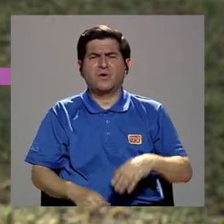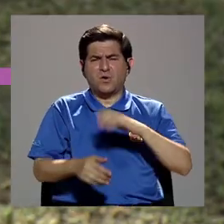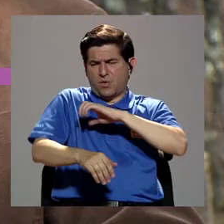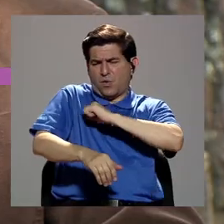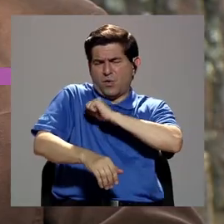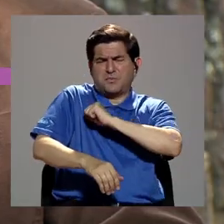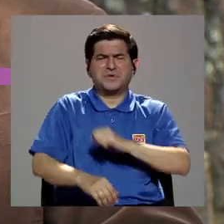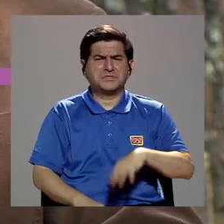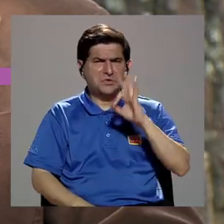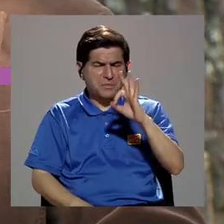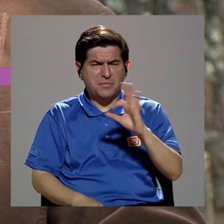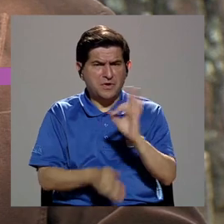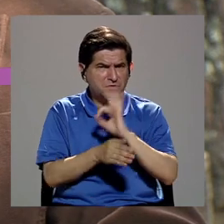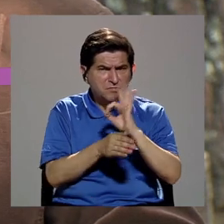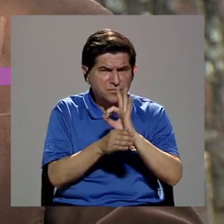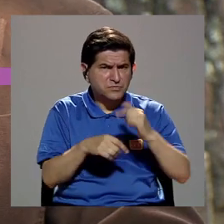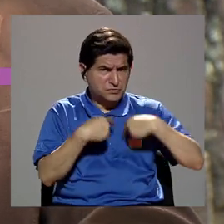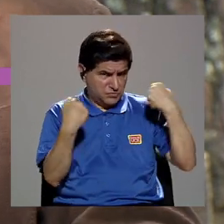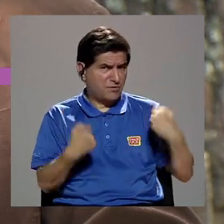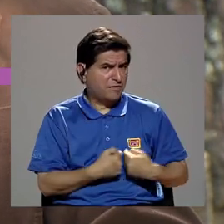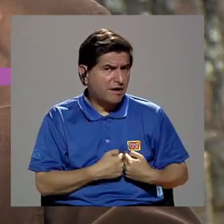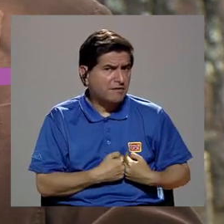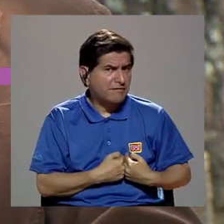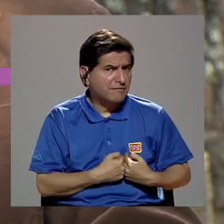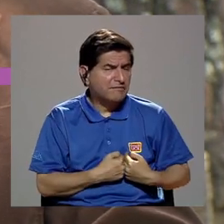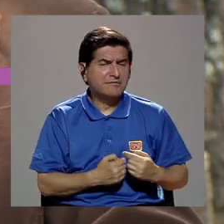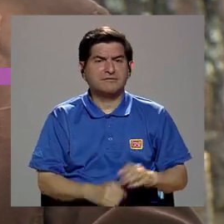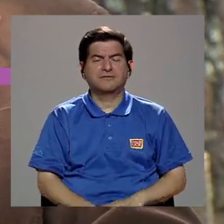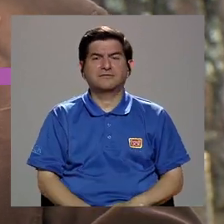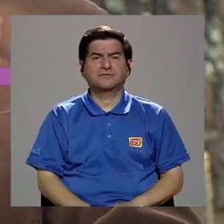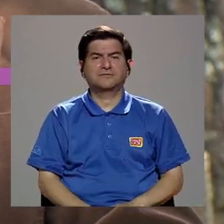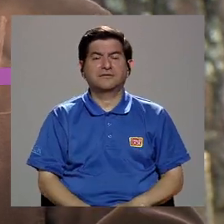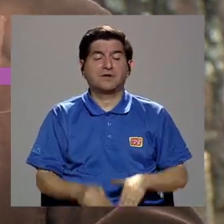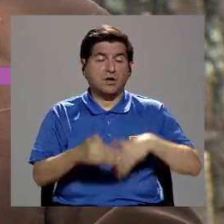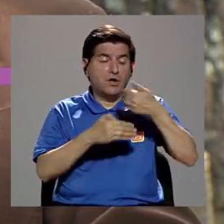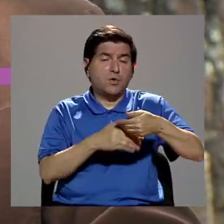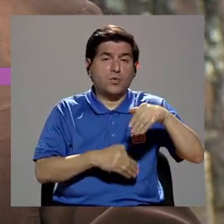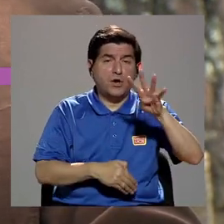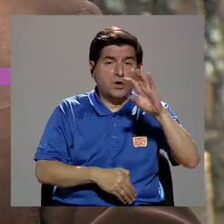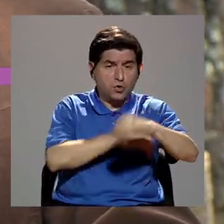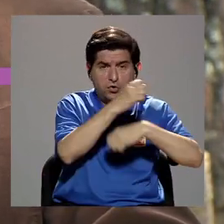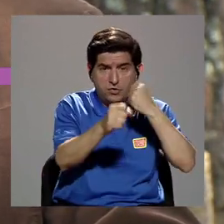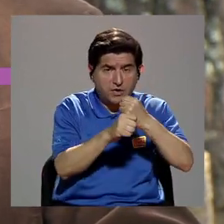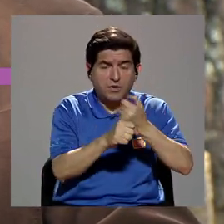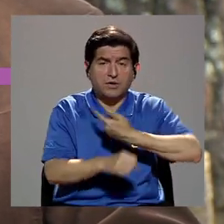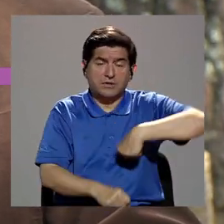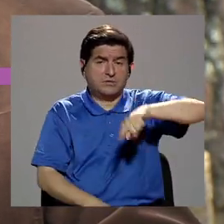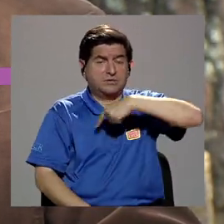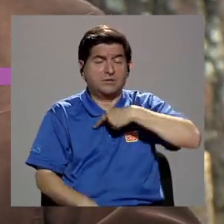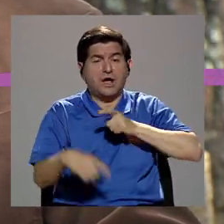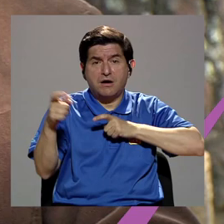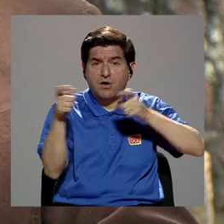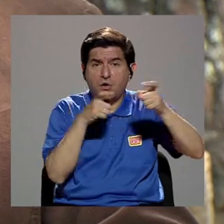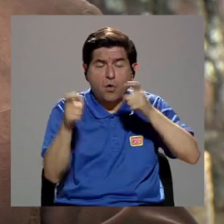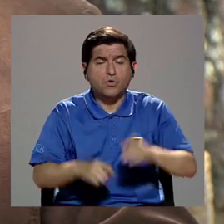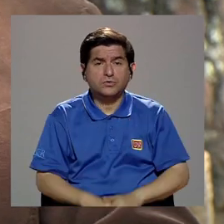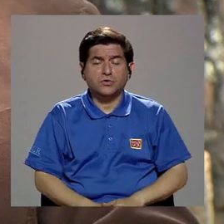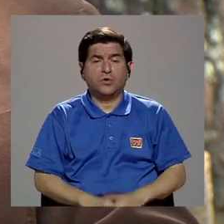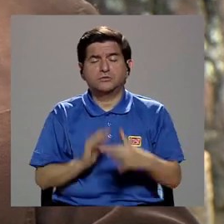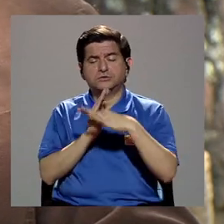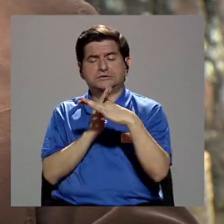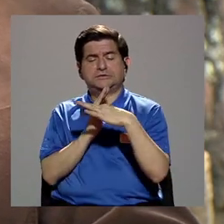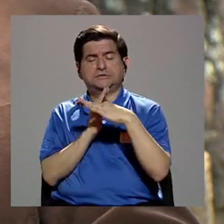arterias desde el punto de vista funcional del corazón. A partir de los 40 deberíamos de hacernos controles de